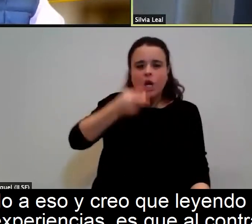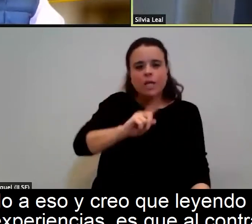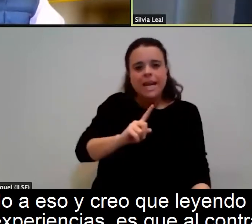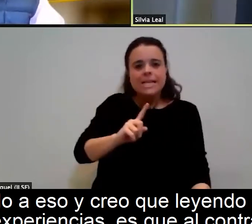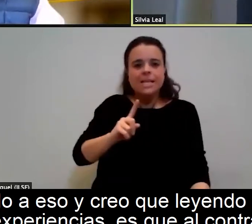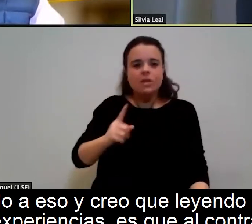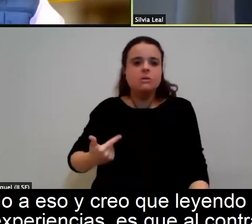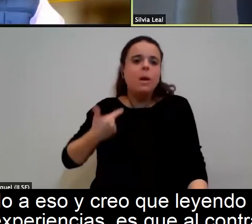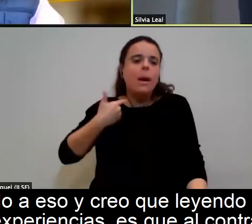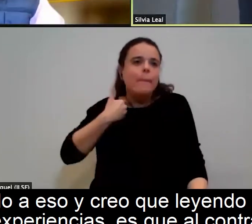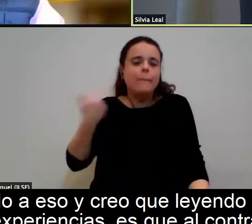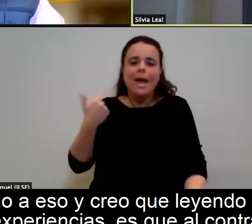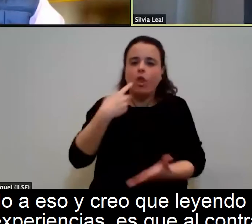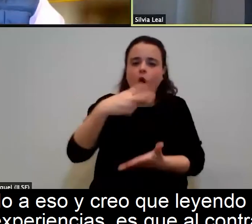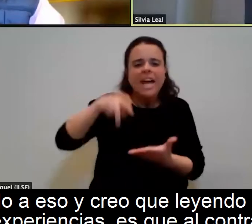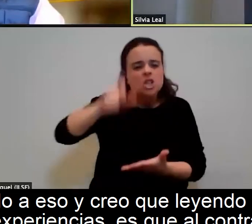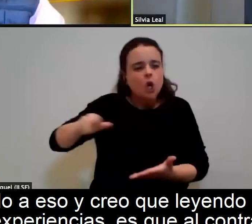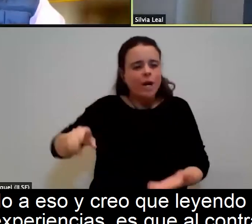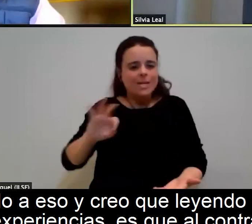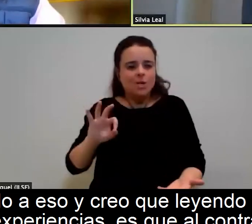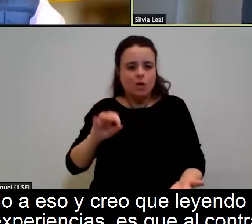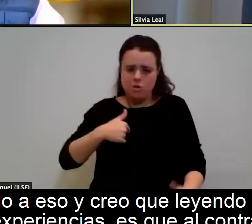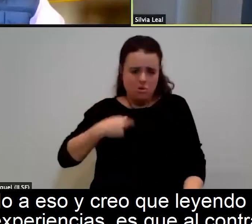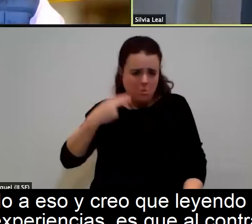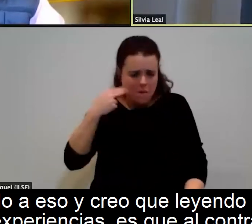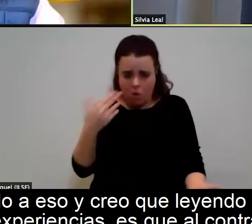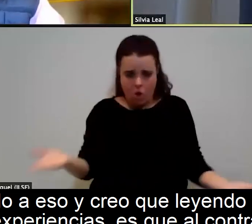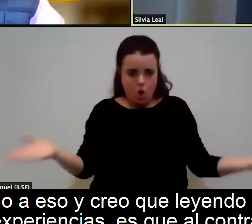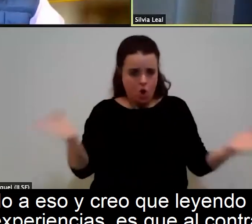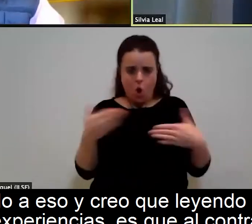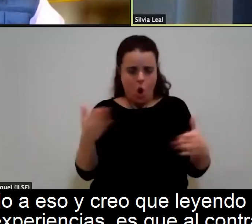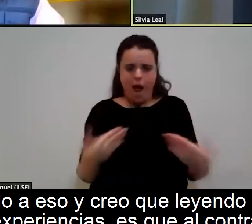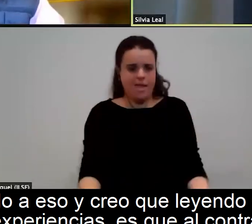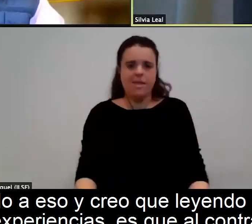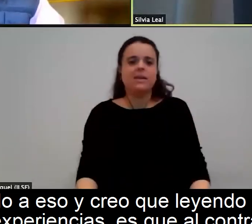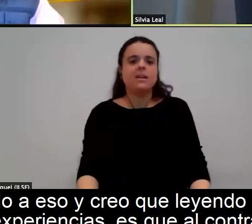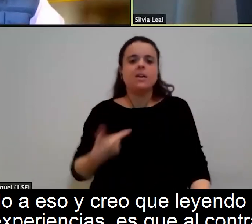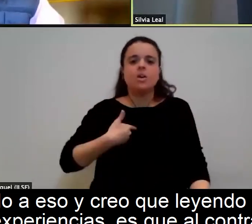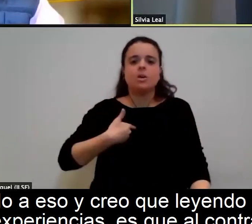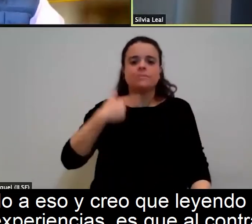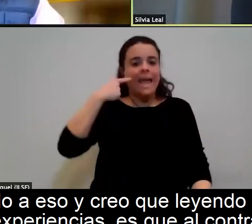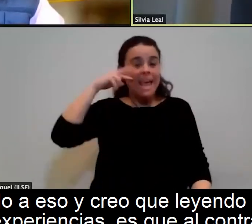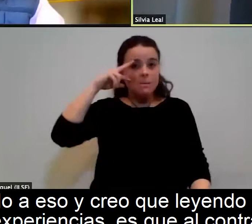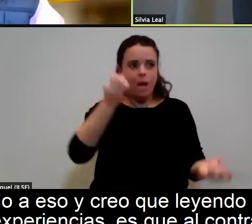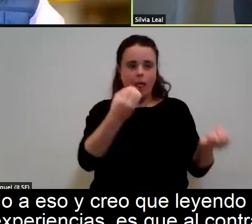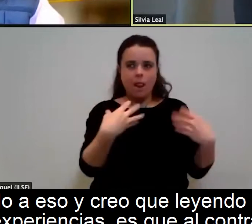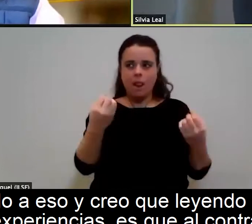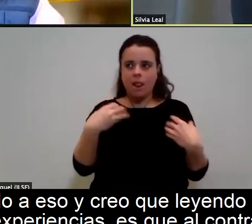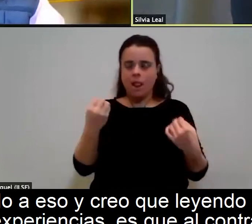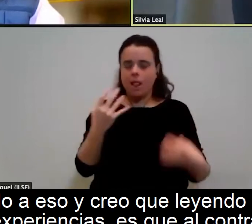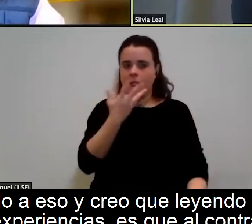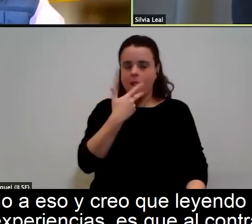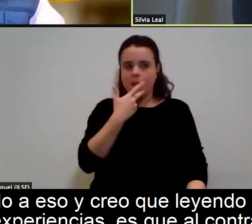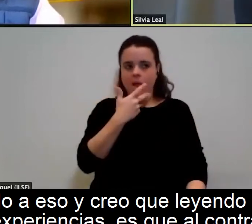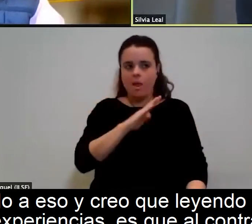eso y de verdad, o sea, yo creo que es que leyendo sobre todo esto, conociendo las experiencias, es que al